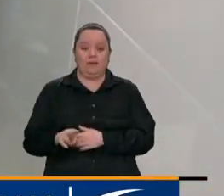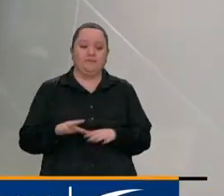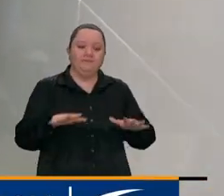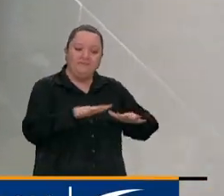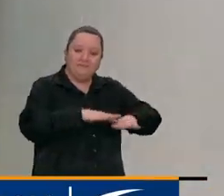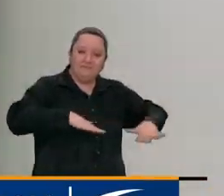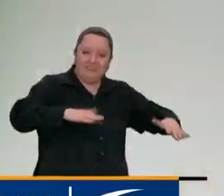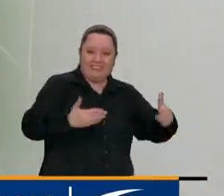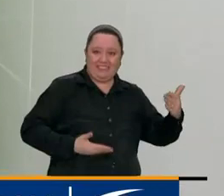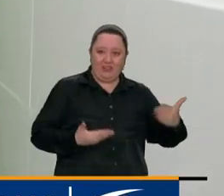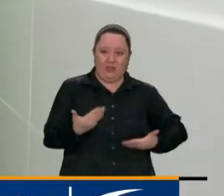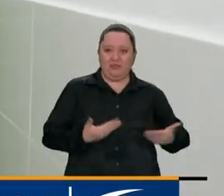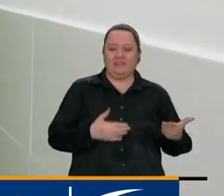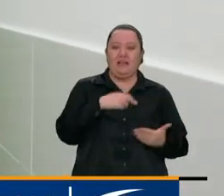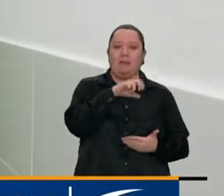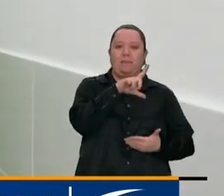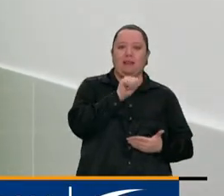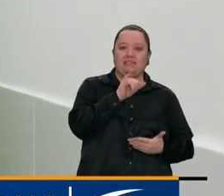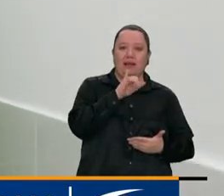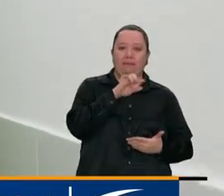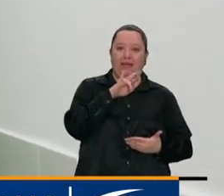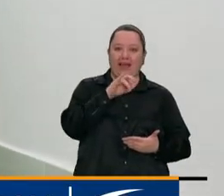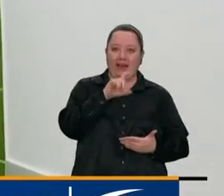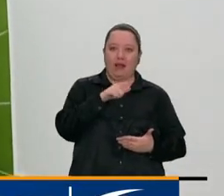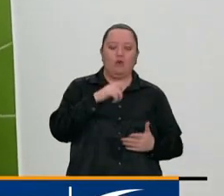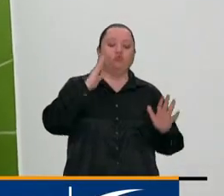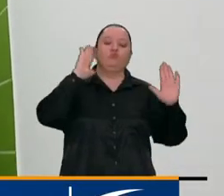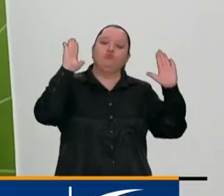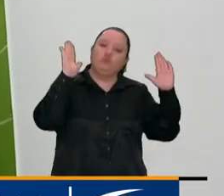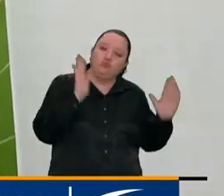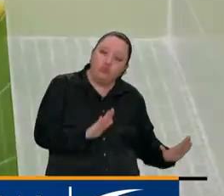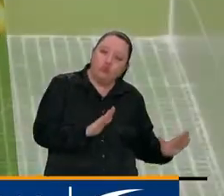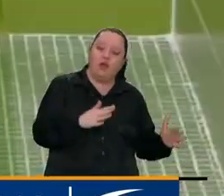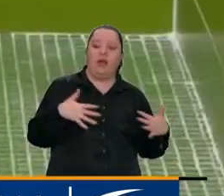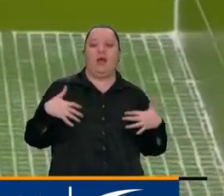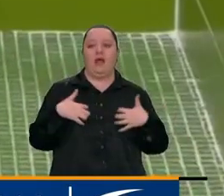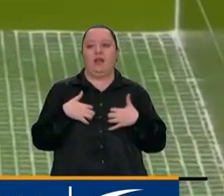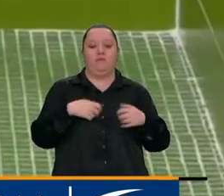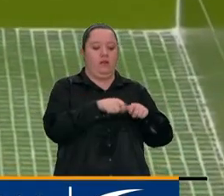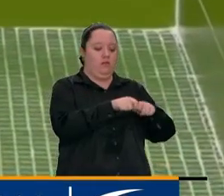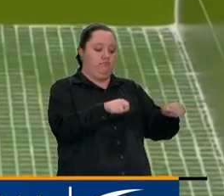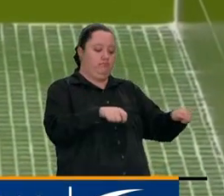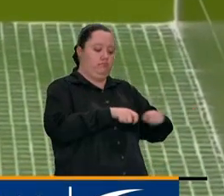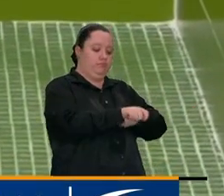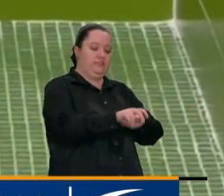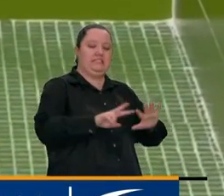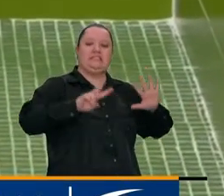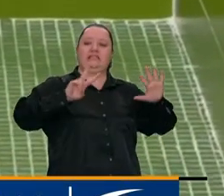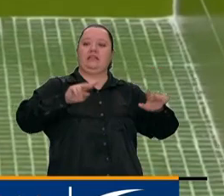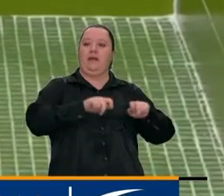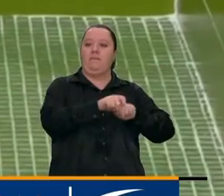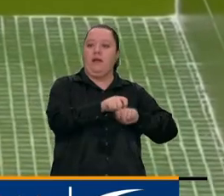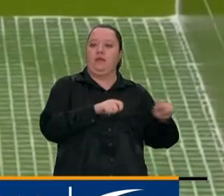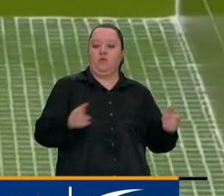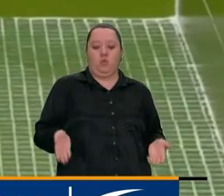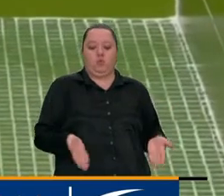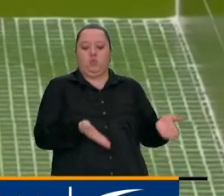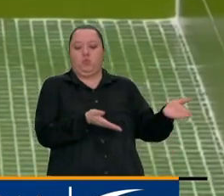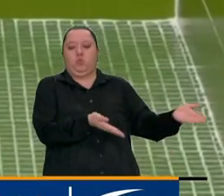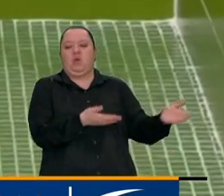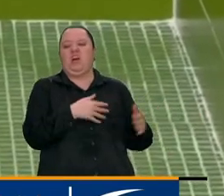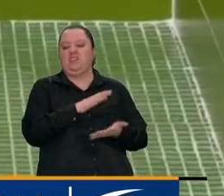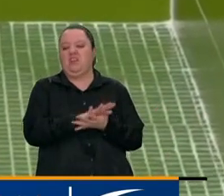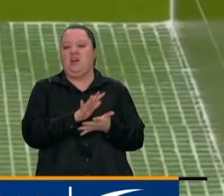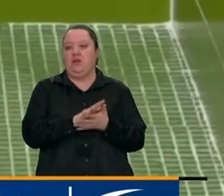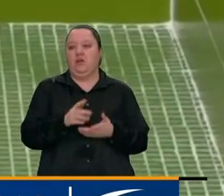Imperial inauguró un baño exclusivo para mascotas. Un espacio de 7 metros que les da alivio a los perritos y tranquilidad a los tutores para